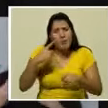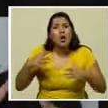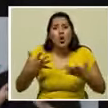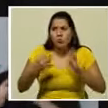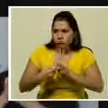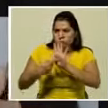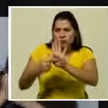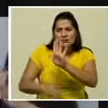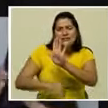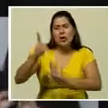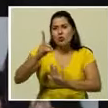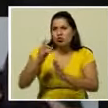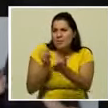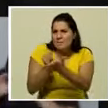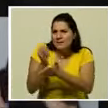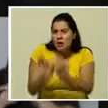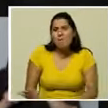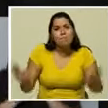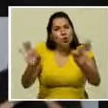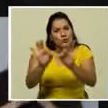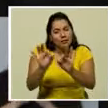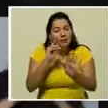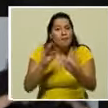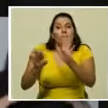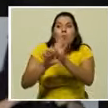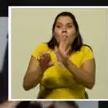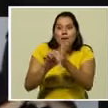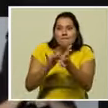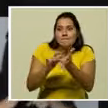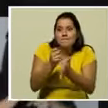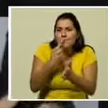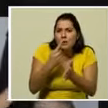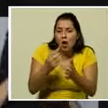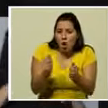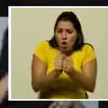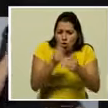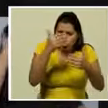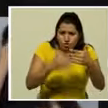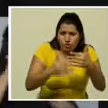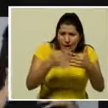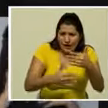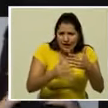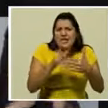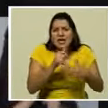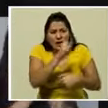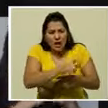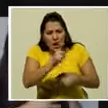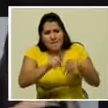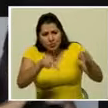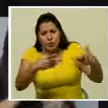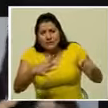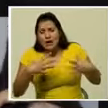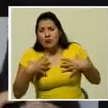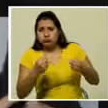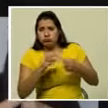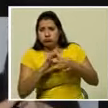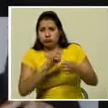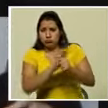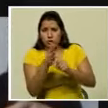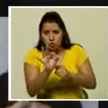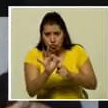tan importantes como los posibles tratamientos a partir de la sangre de pacientes recuperados, la elaboración